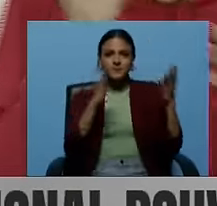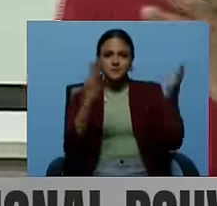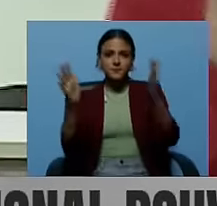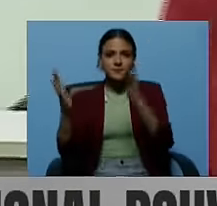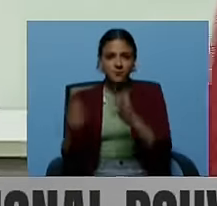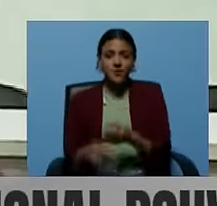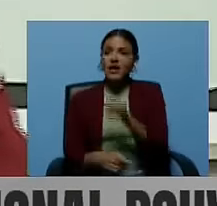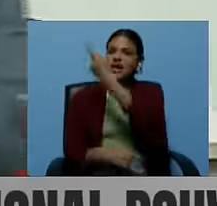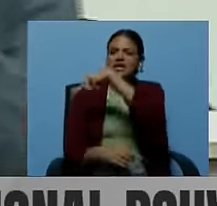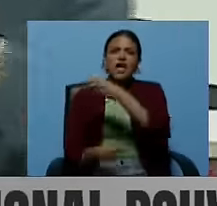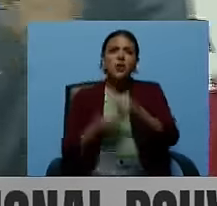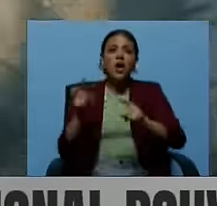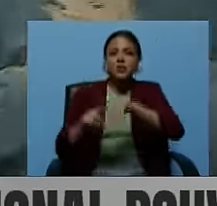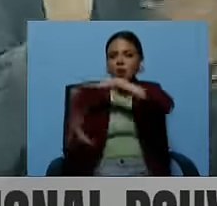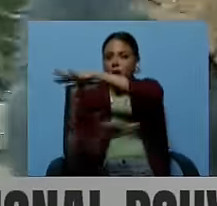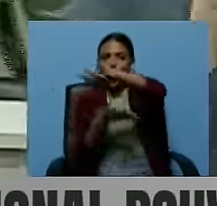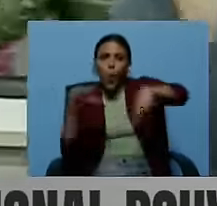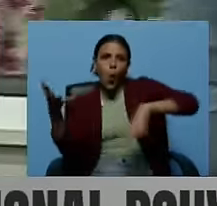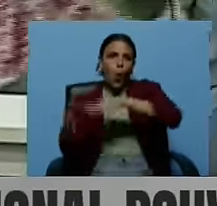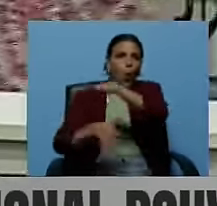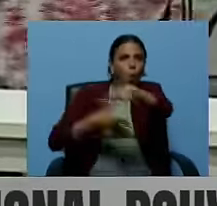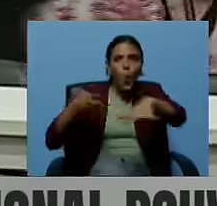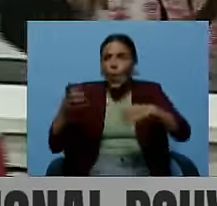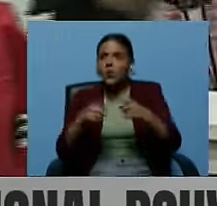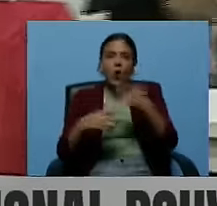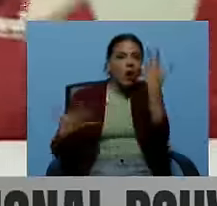y ellos andan dispersos,